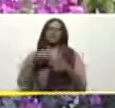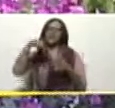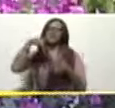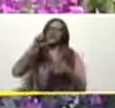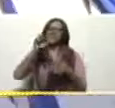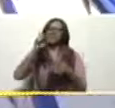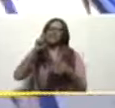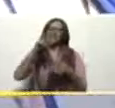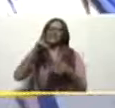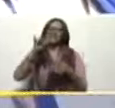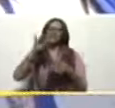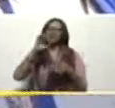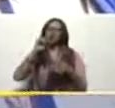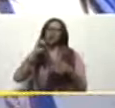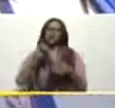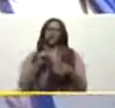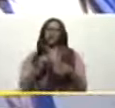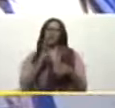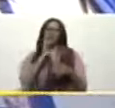de dónde?